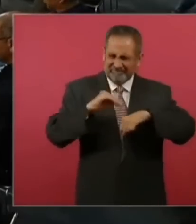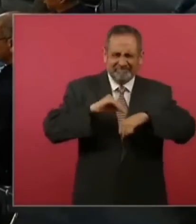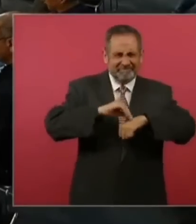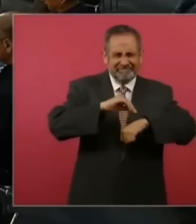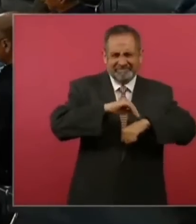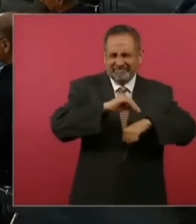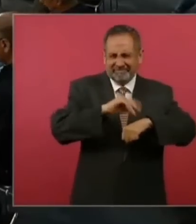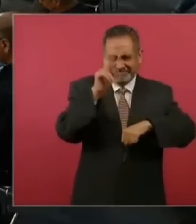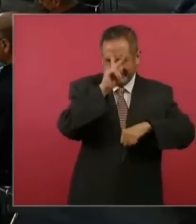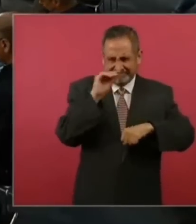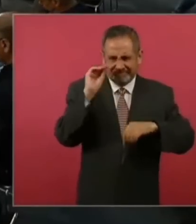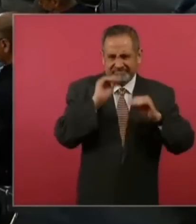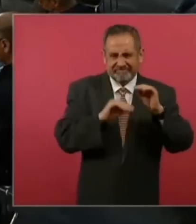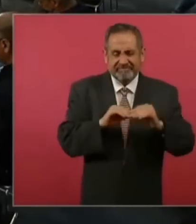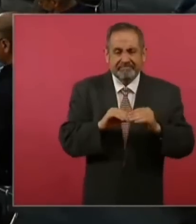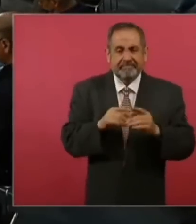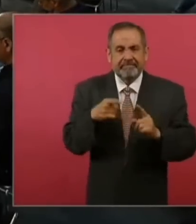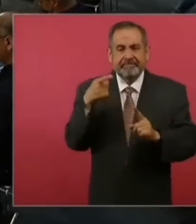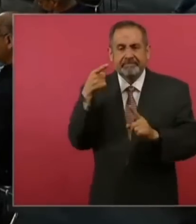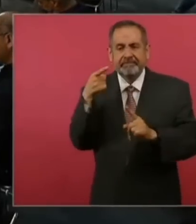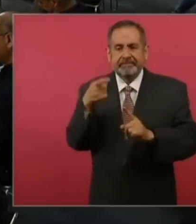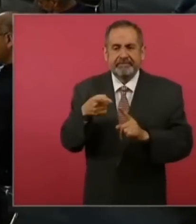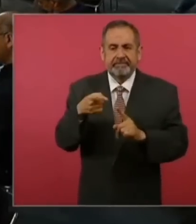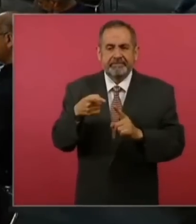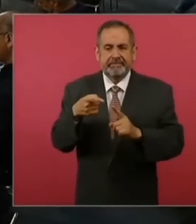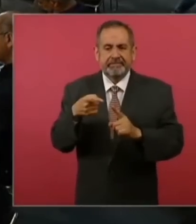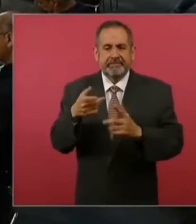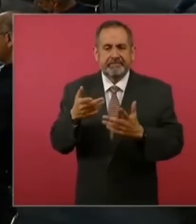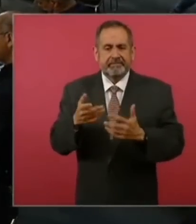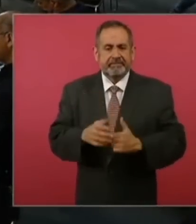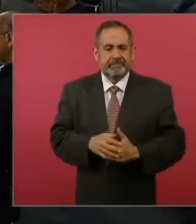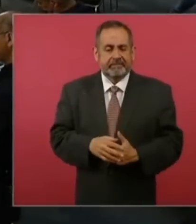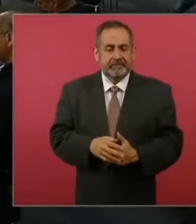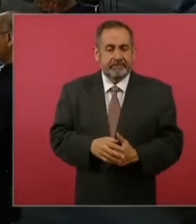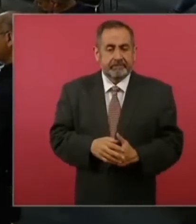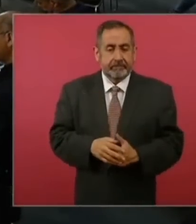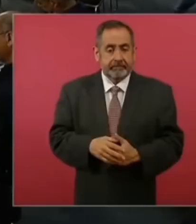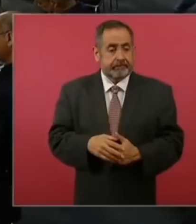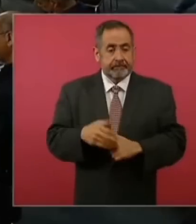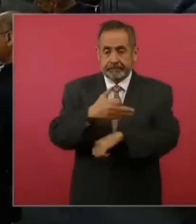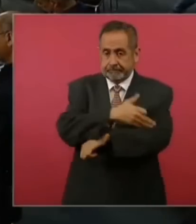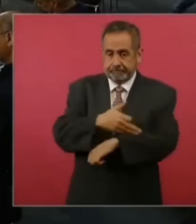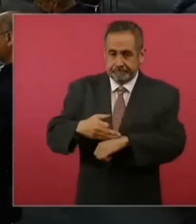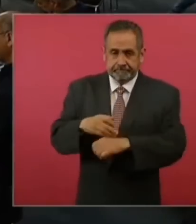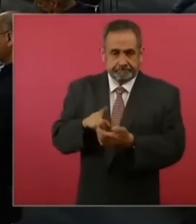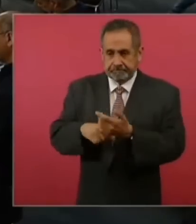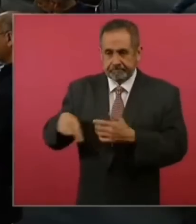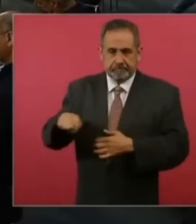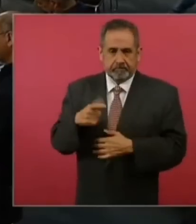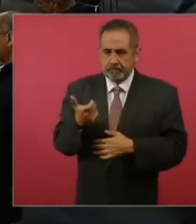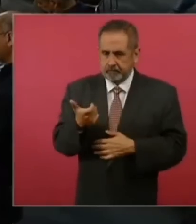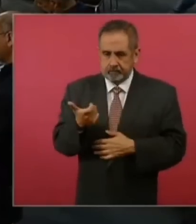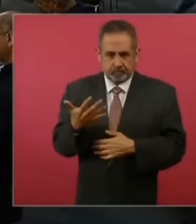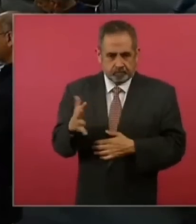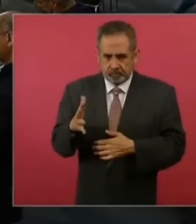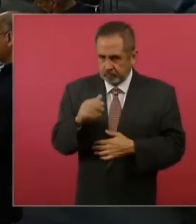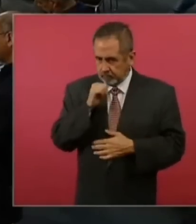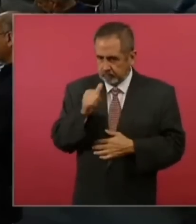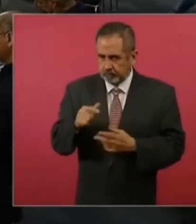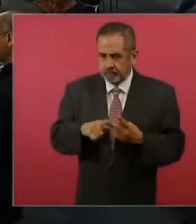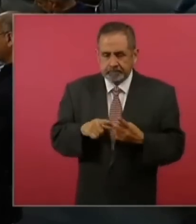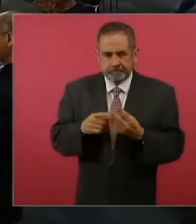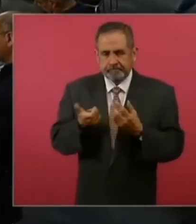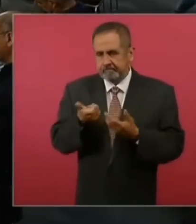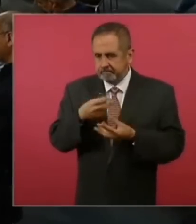fabricados. Y bueno, el punto es que la familia sin recursos apenas tienen para llevarse a